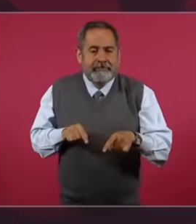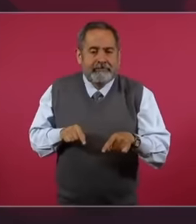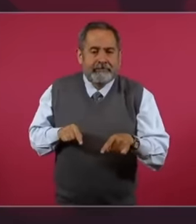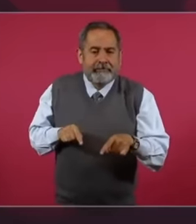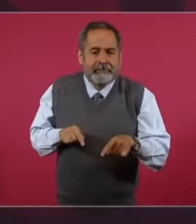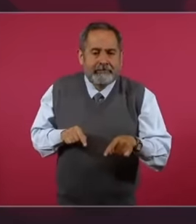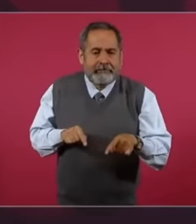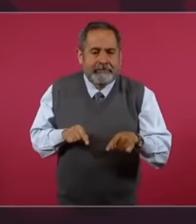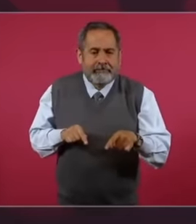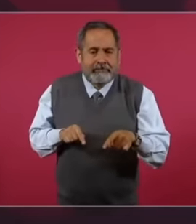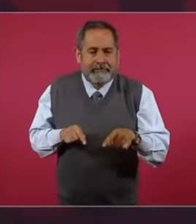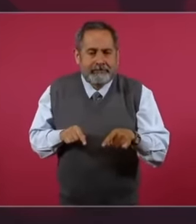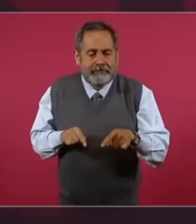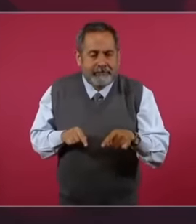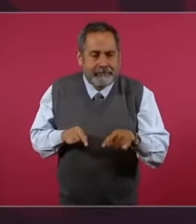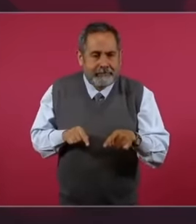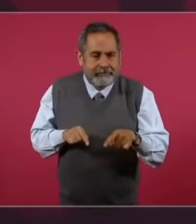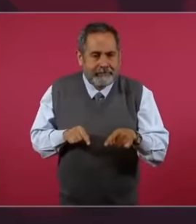tenía droga,